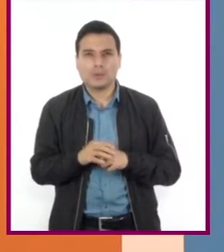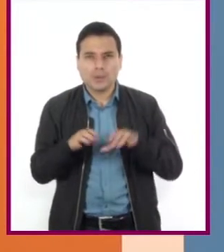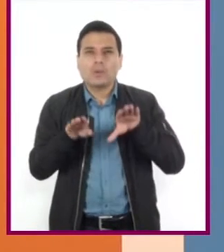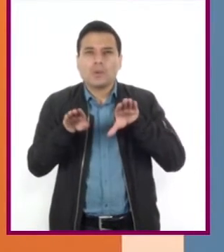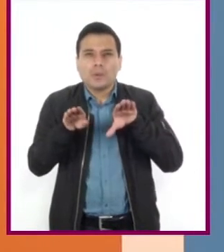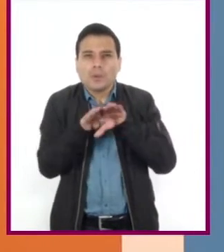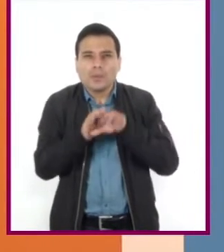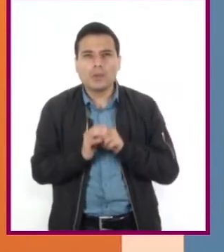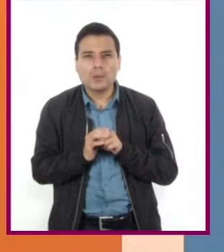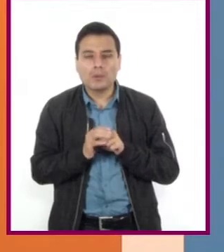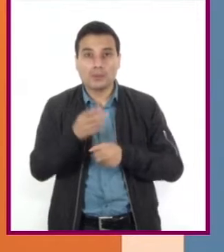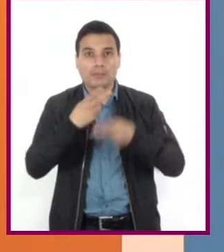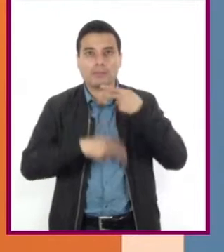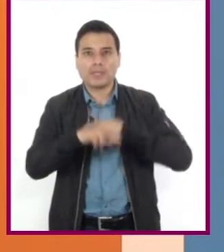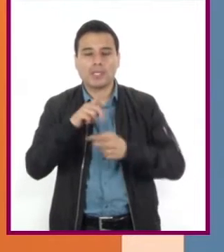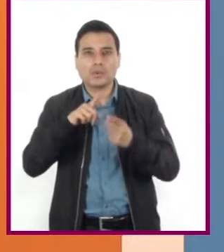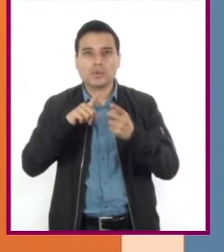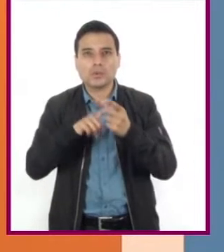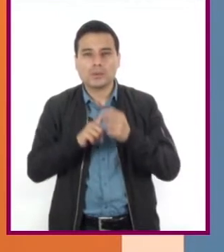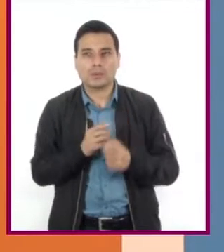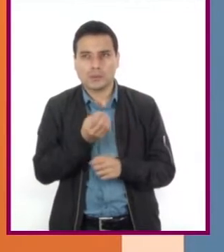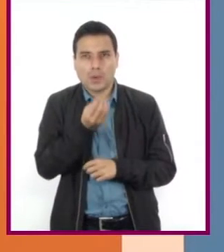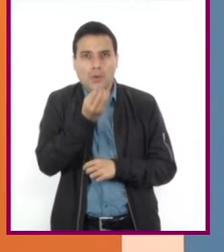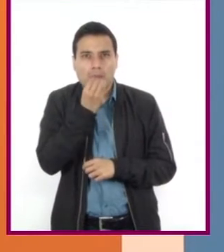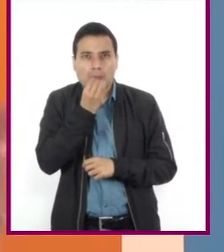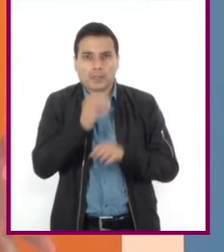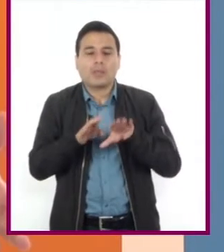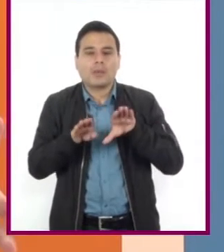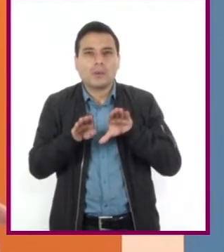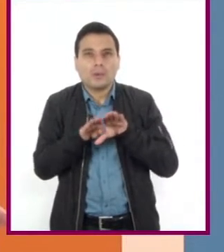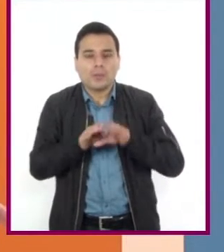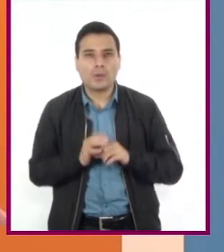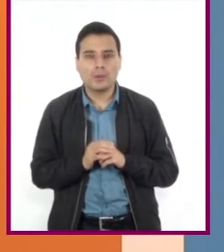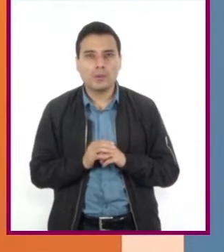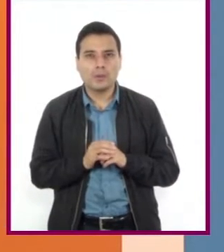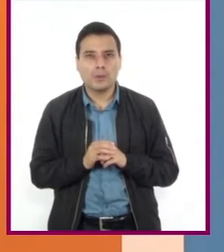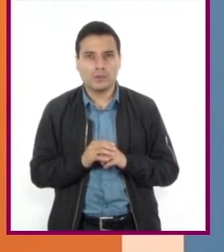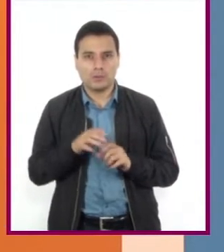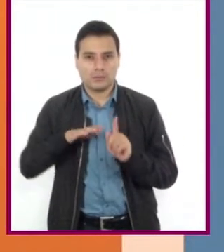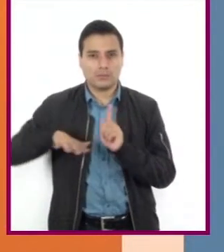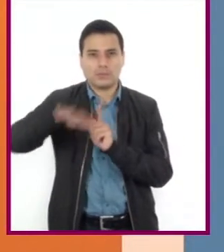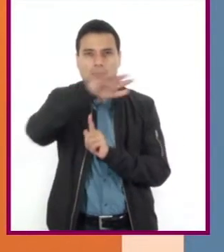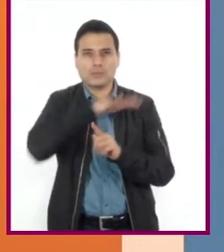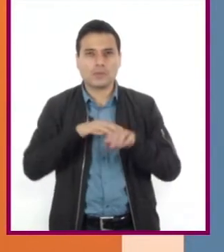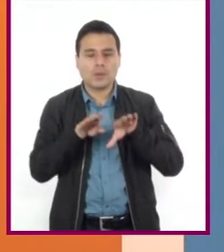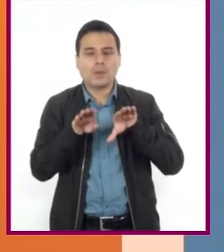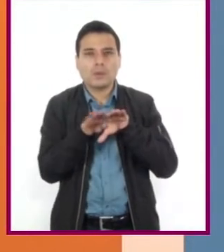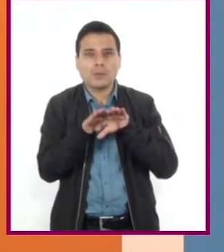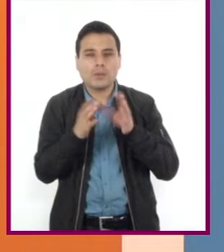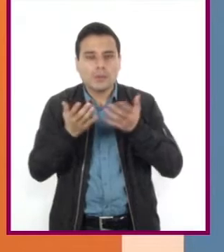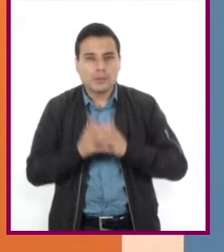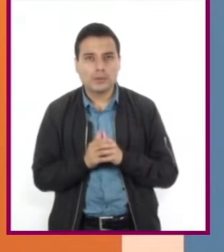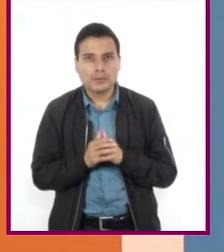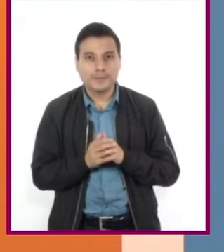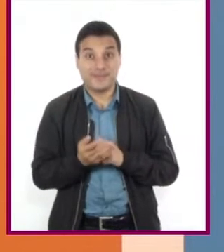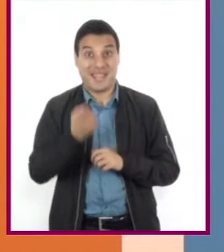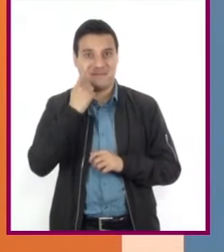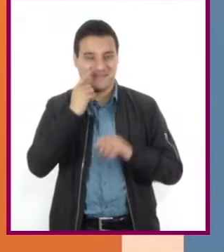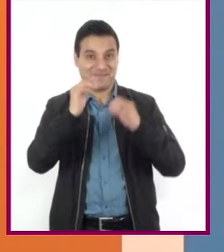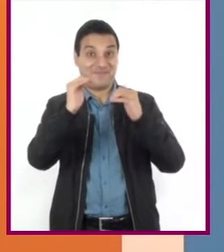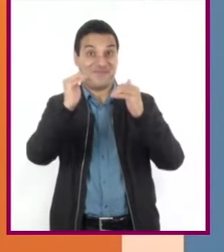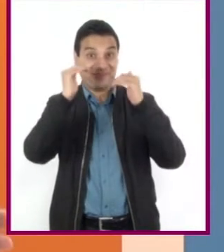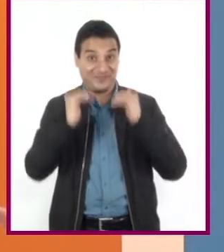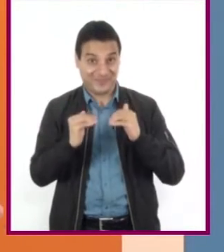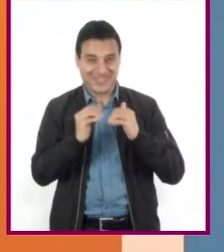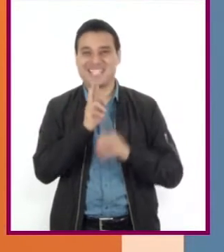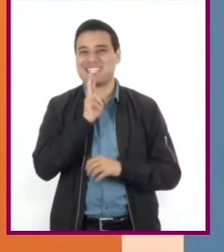provenían? ¿Cómo obtenían su alimento? ¿Cómo eran los ecosistemas de entonces? A continuación daremos